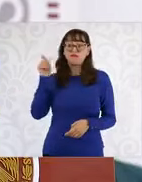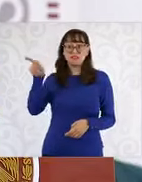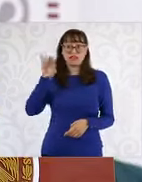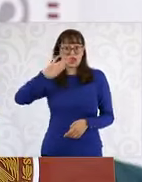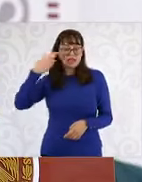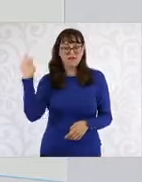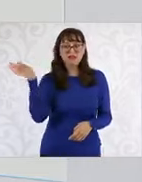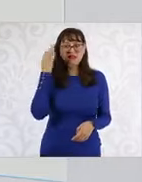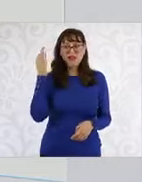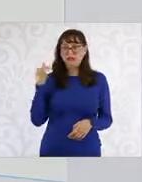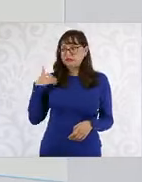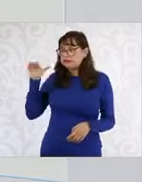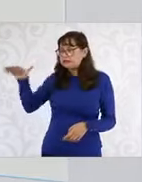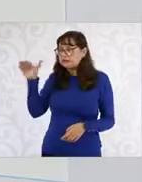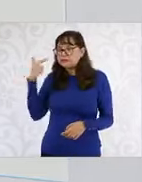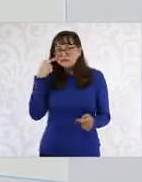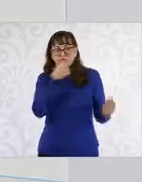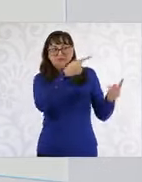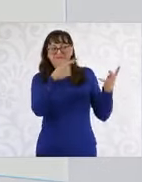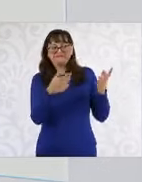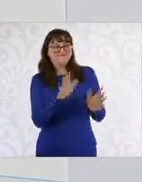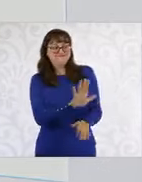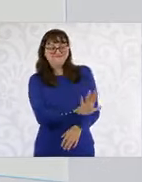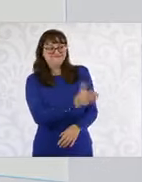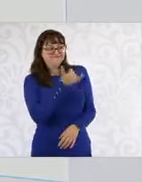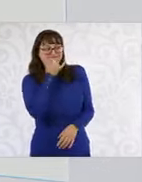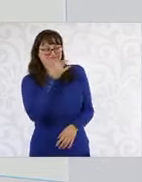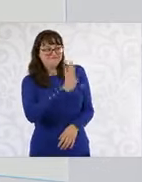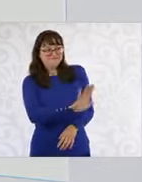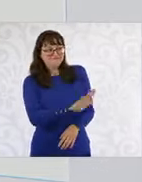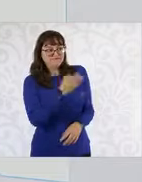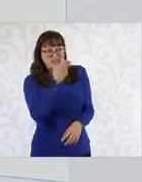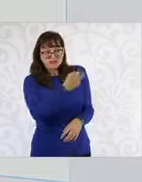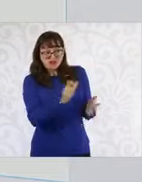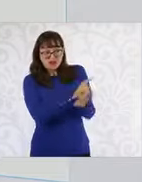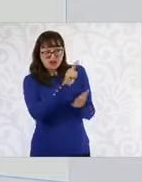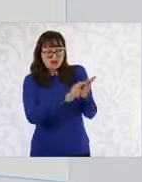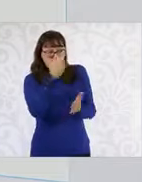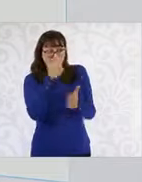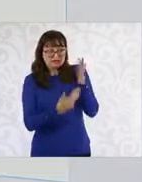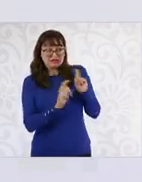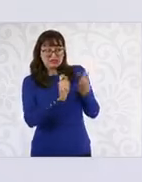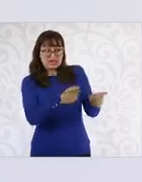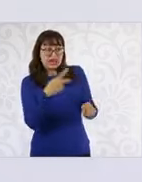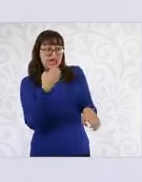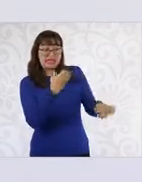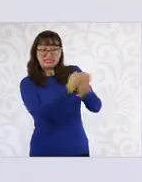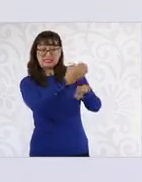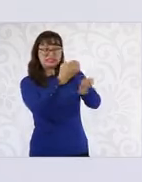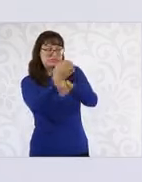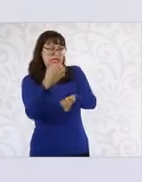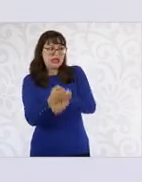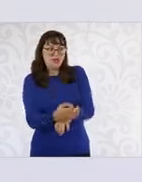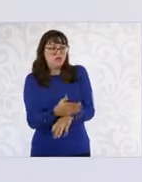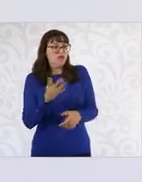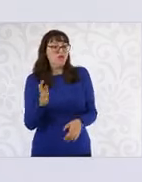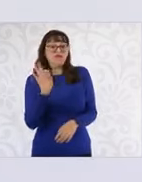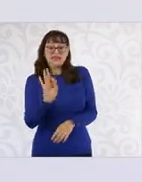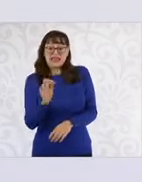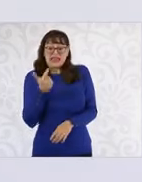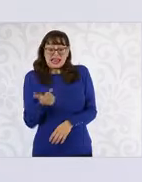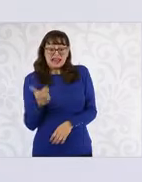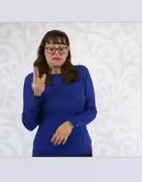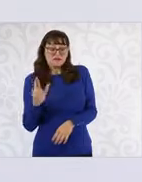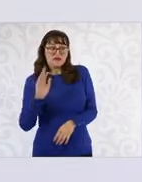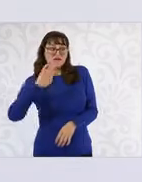del fuero federal. Y hay muchos delitos del fuero común que le corresponde a los estados.